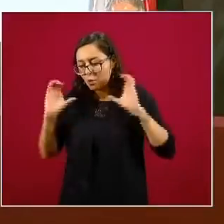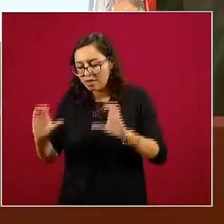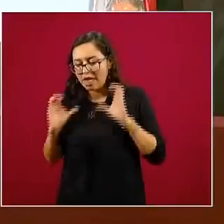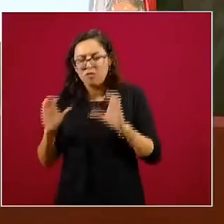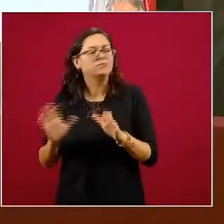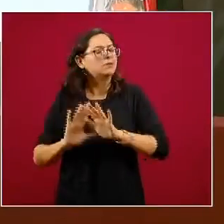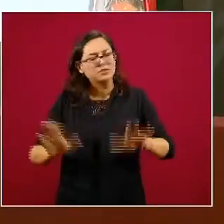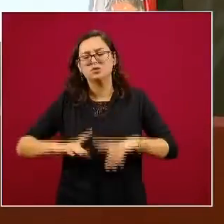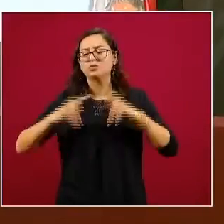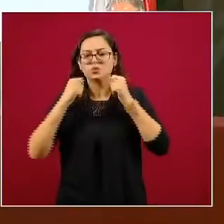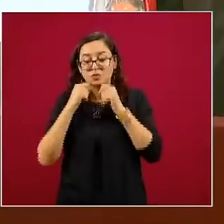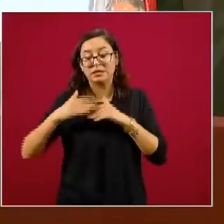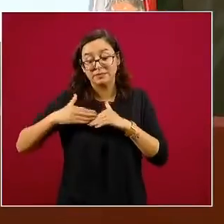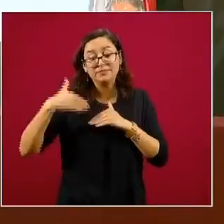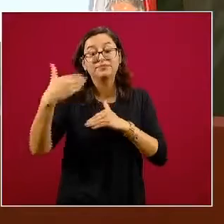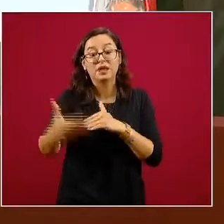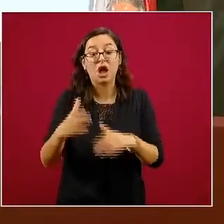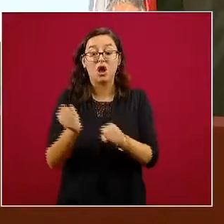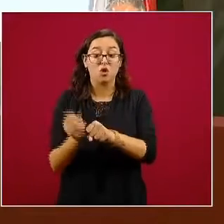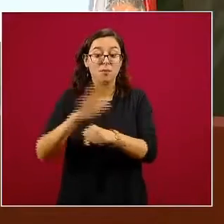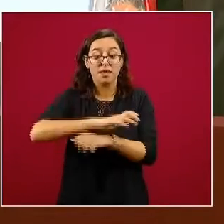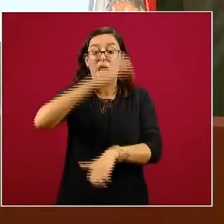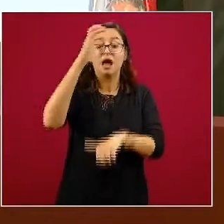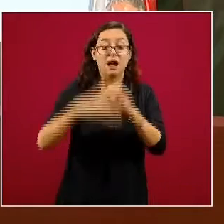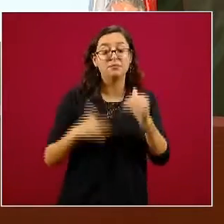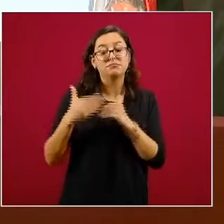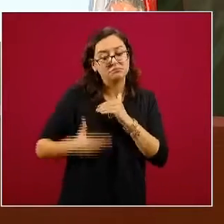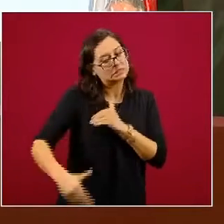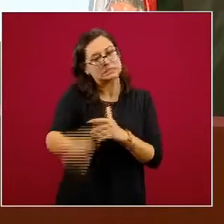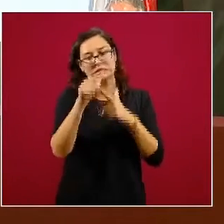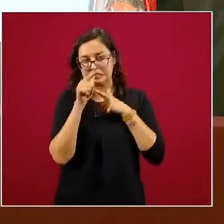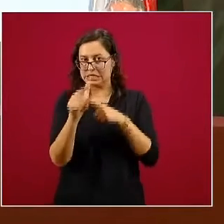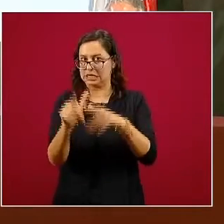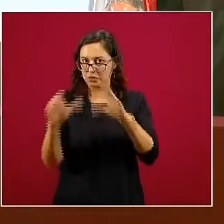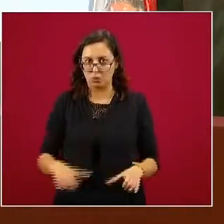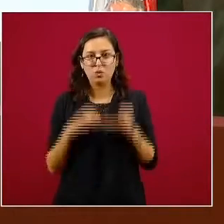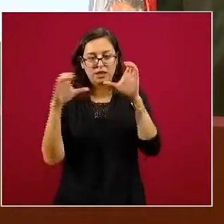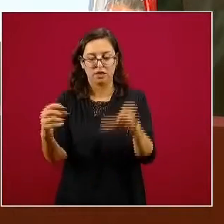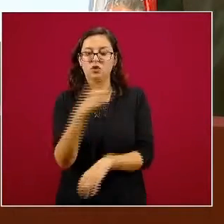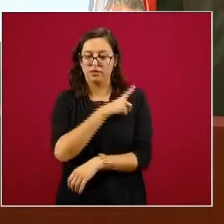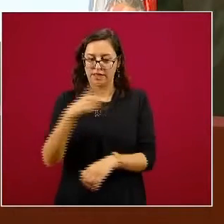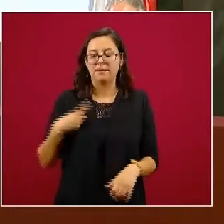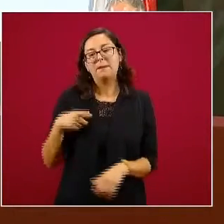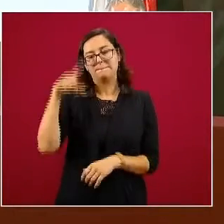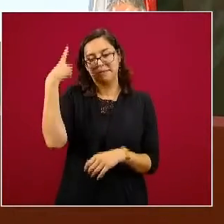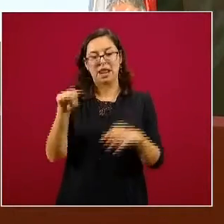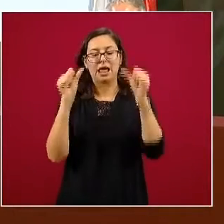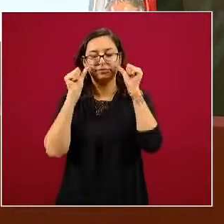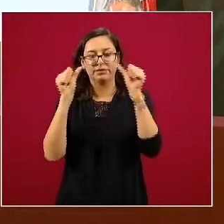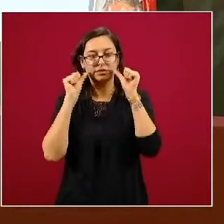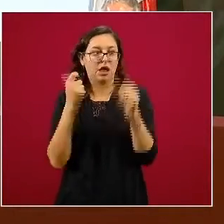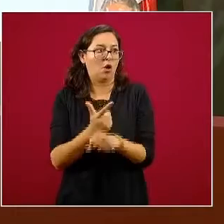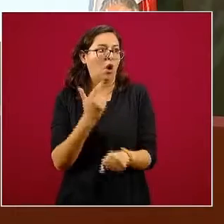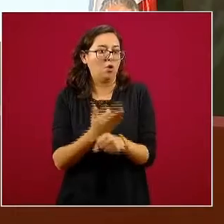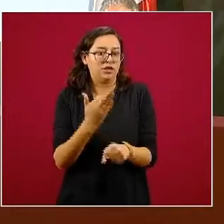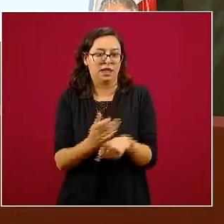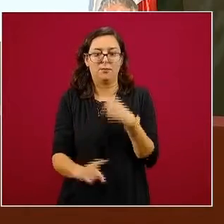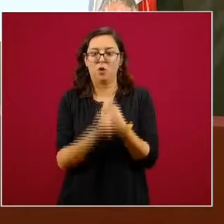comunitaria con promoción y educación respecto a la enfermedad, con vigilancia epidemiológica, con un